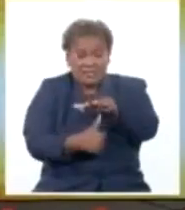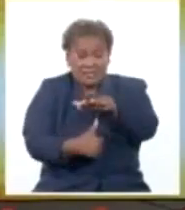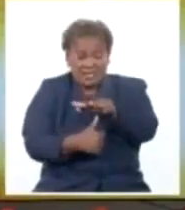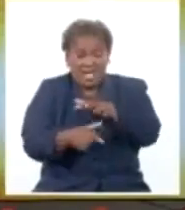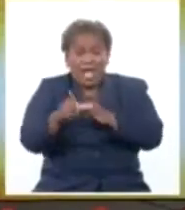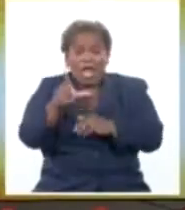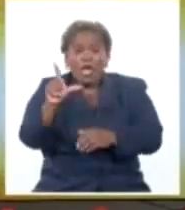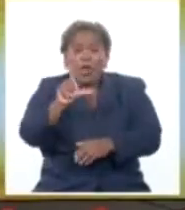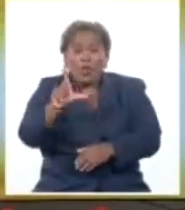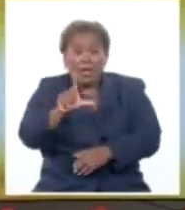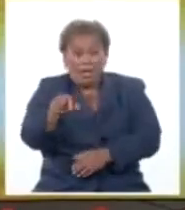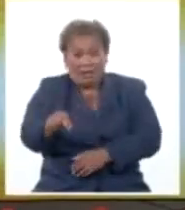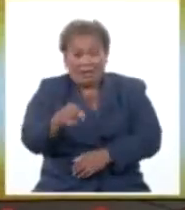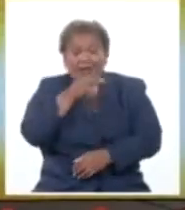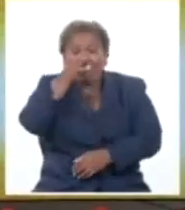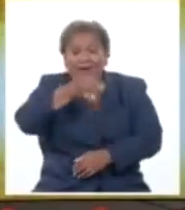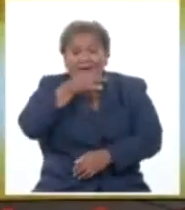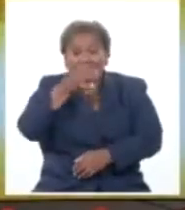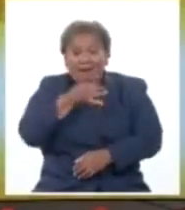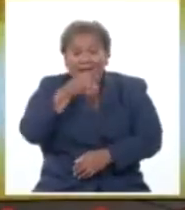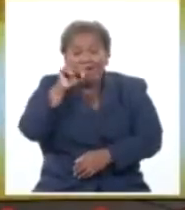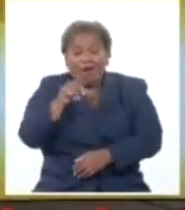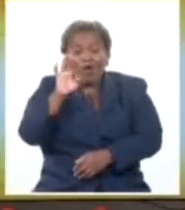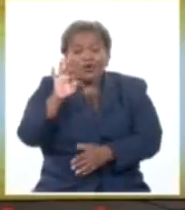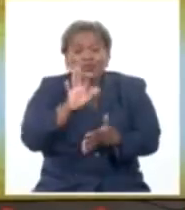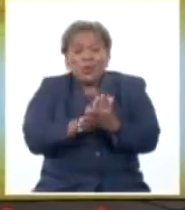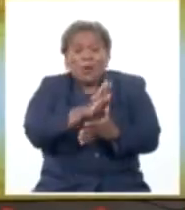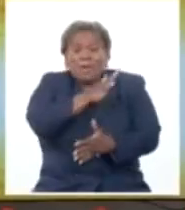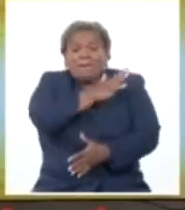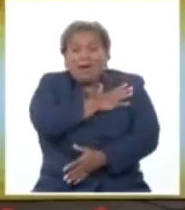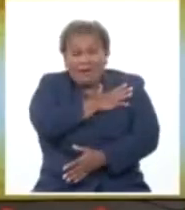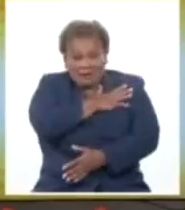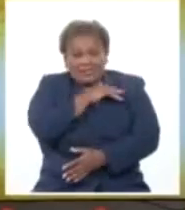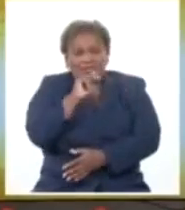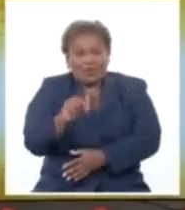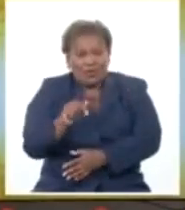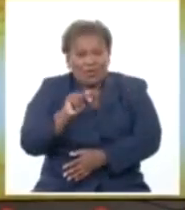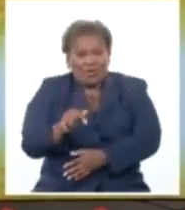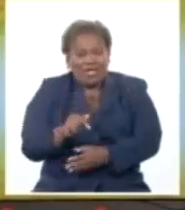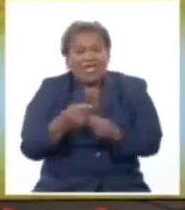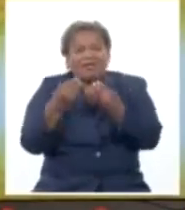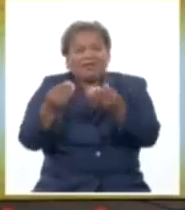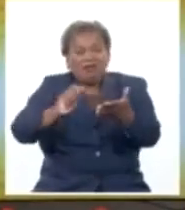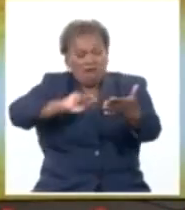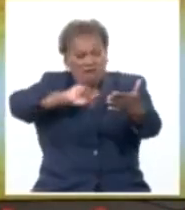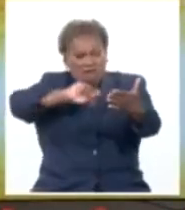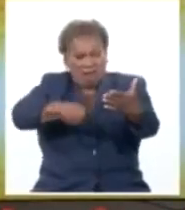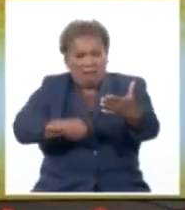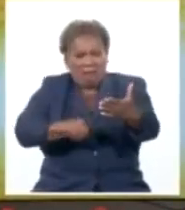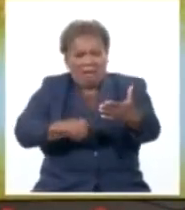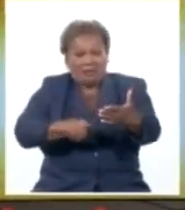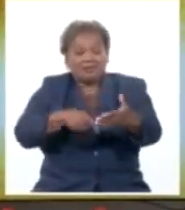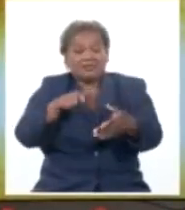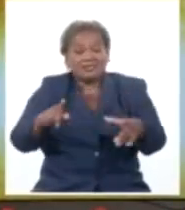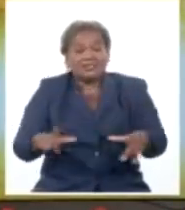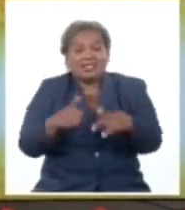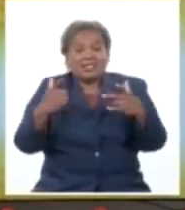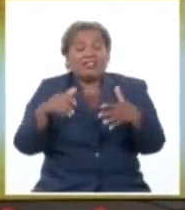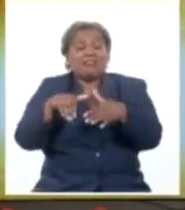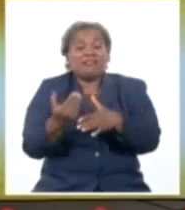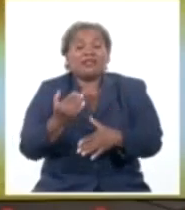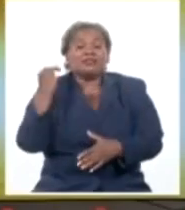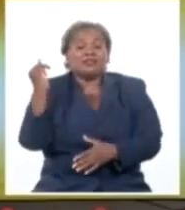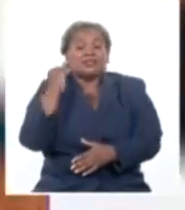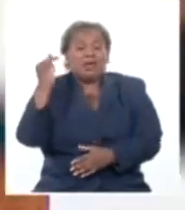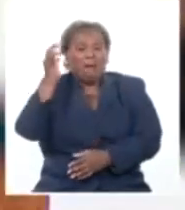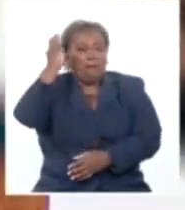Inácio Lula da Silva y que reservó para este 8 de marzo el acto de estamparle su firma, coincidiendo con la celebración del Día Internacional